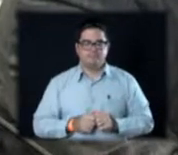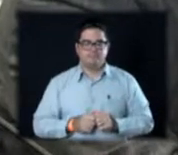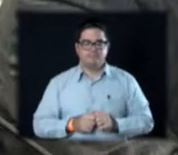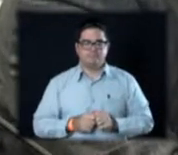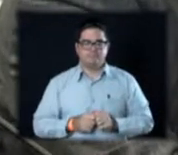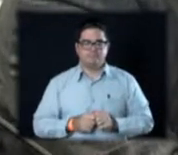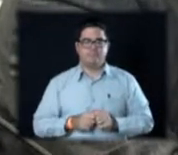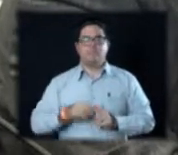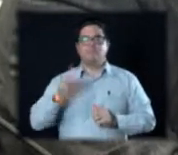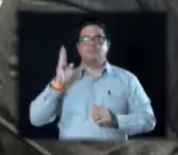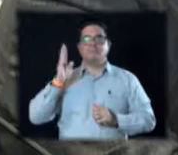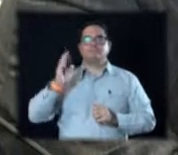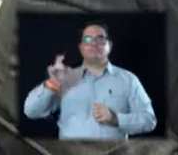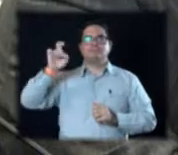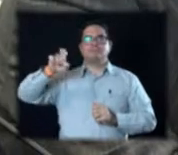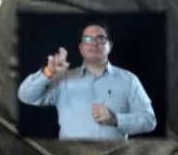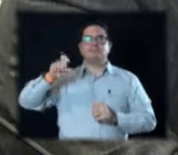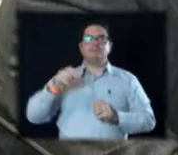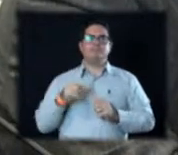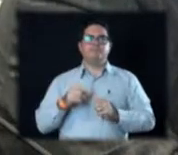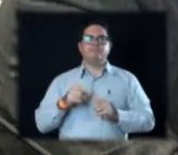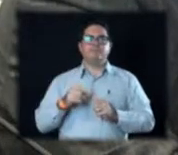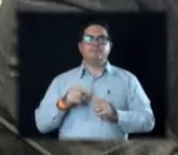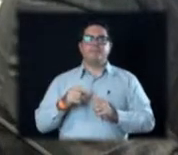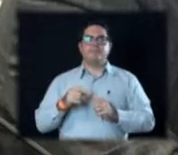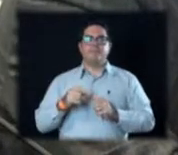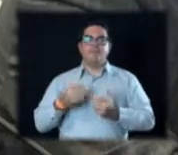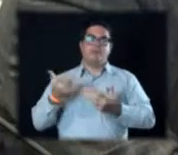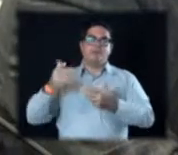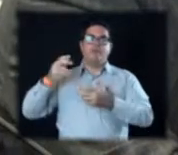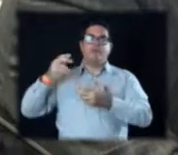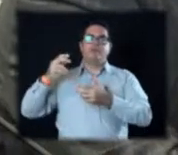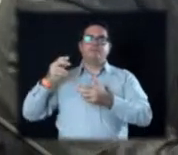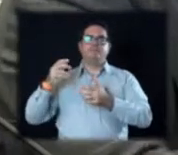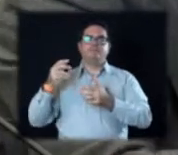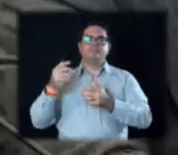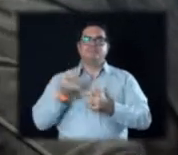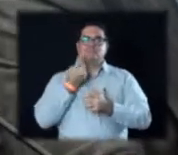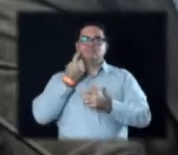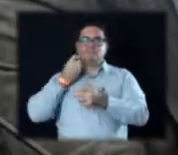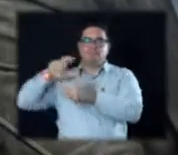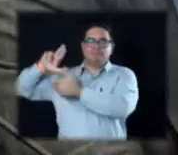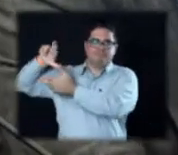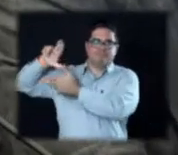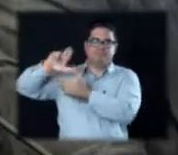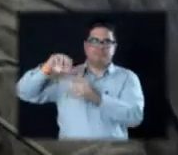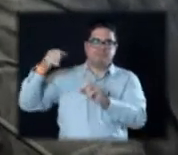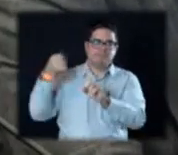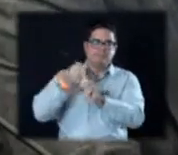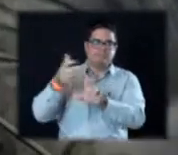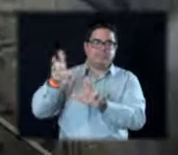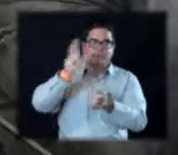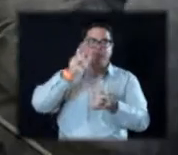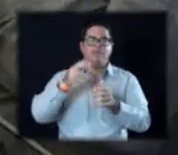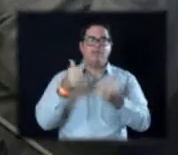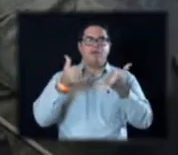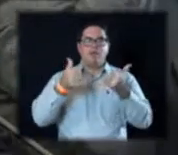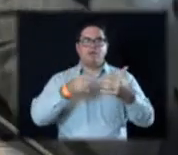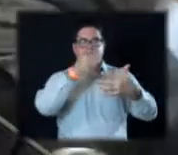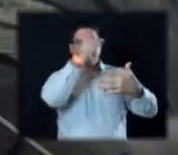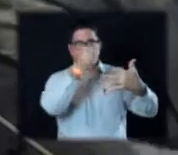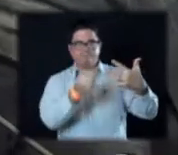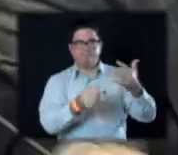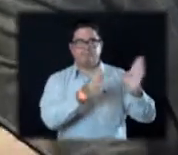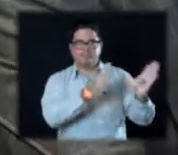dados los gastos extraordinarios del gobierno y que ha tenido que incurrir y que seguirá incurriendo a causa del